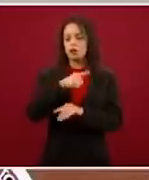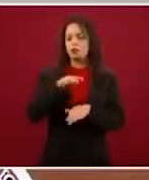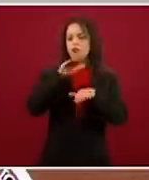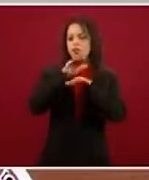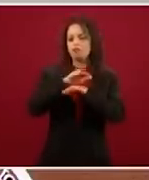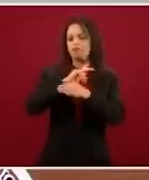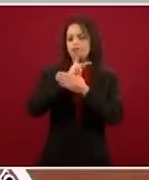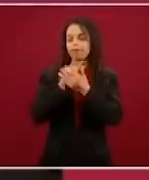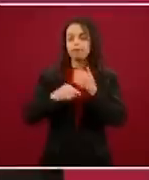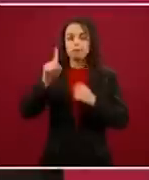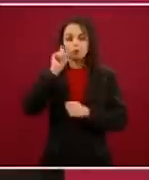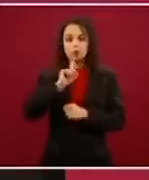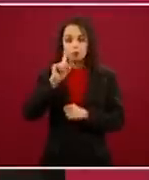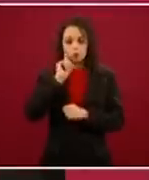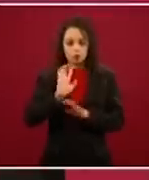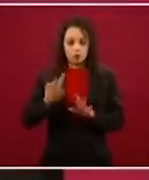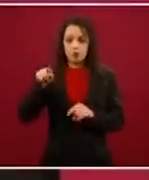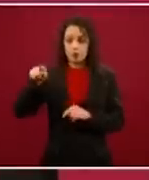del gobierno.